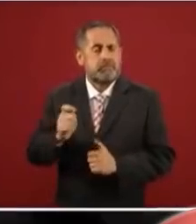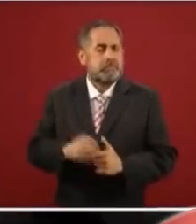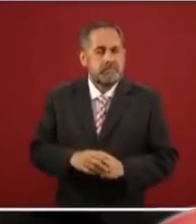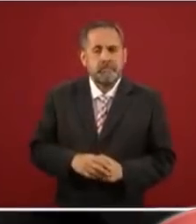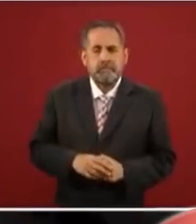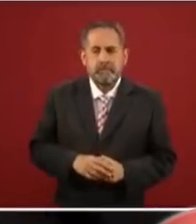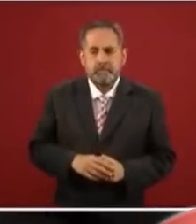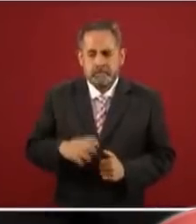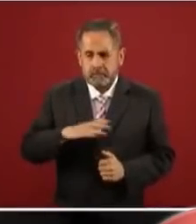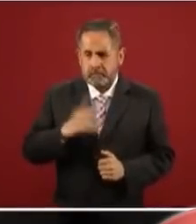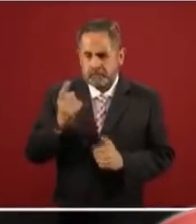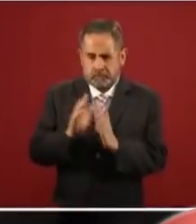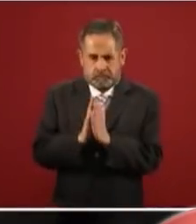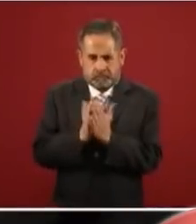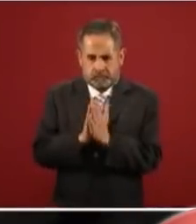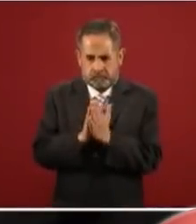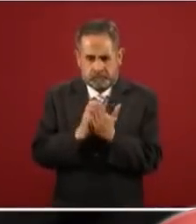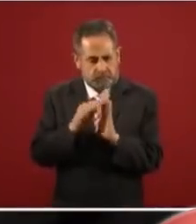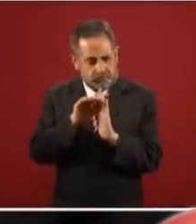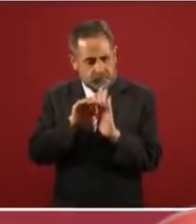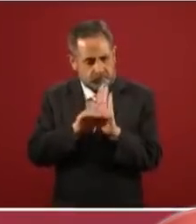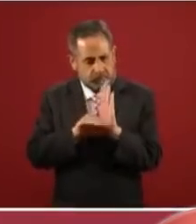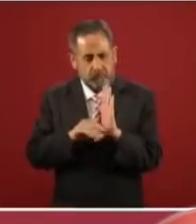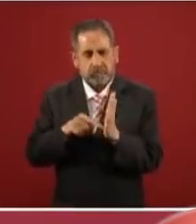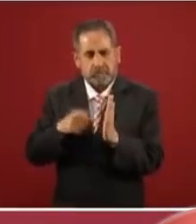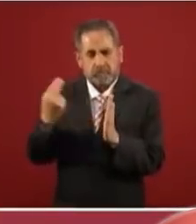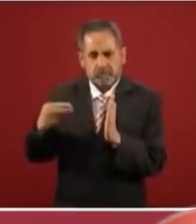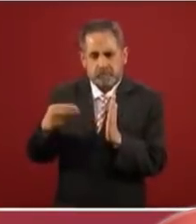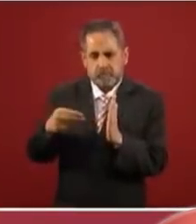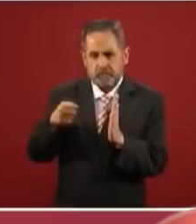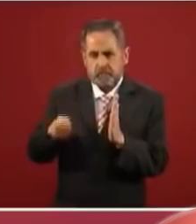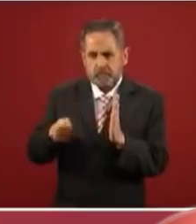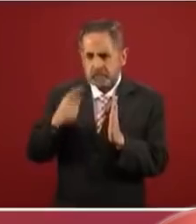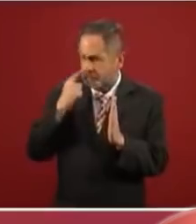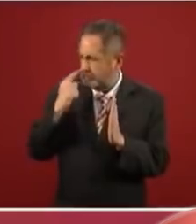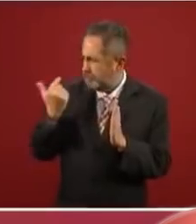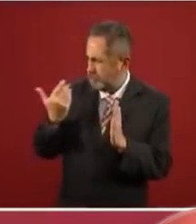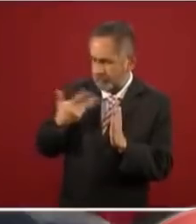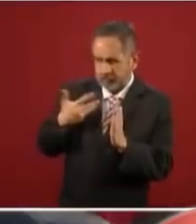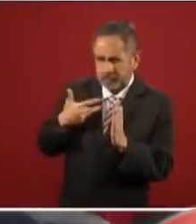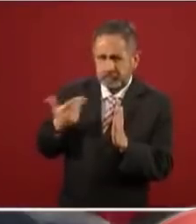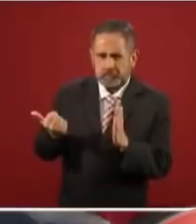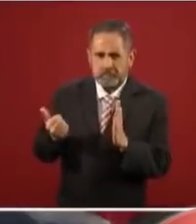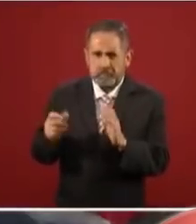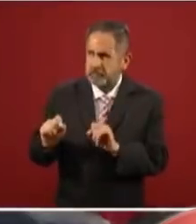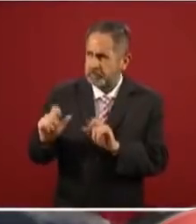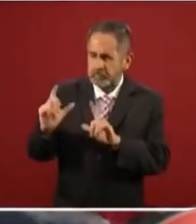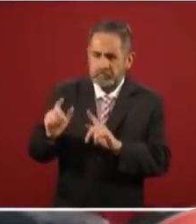Incluso hay un libro que así se llama, a ver si